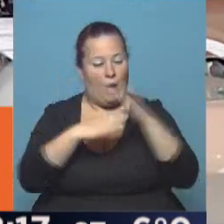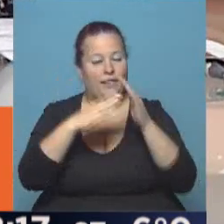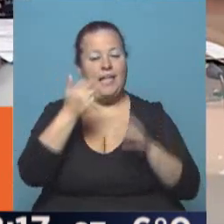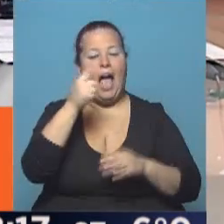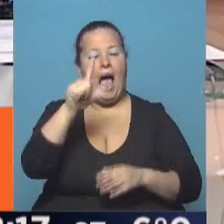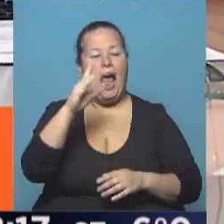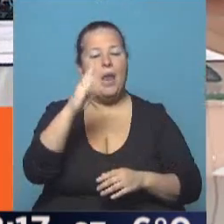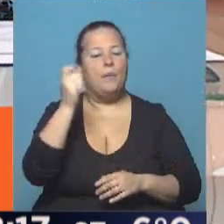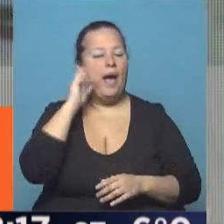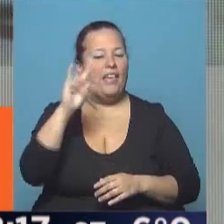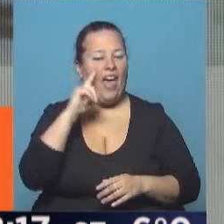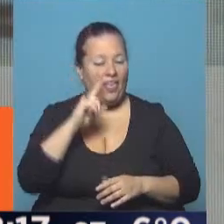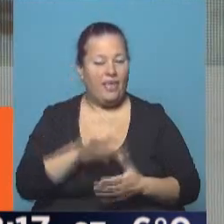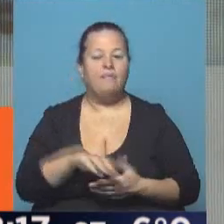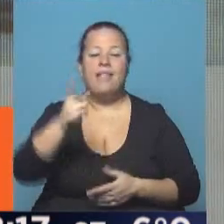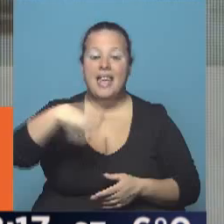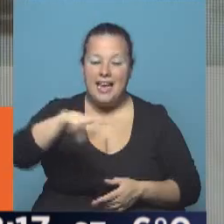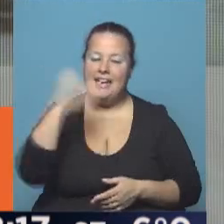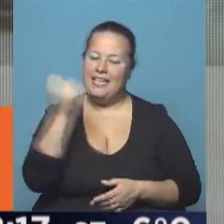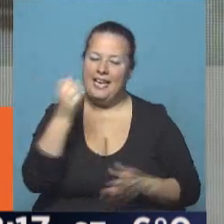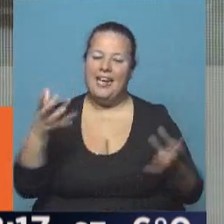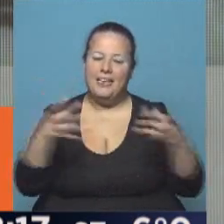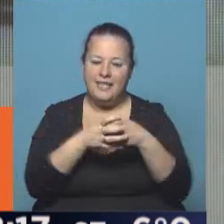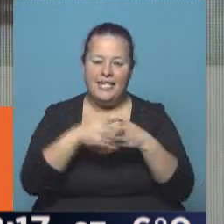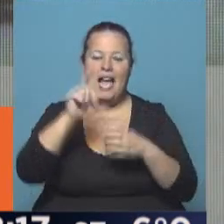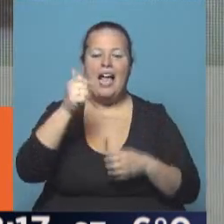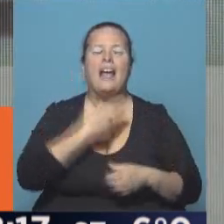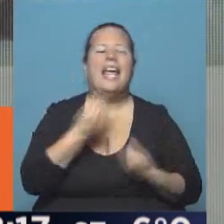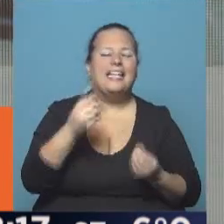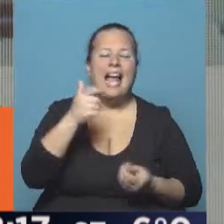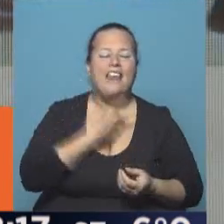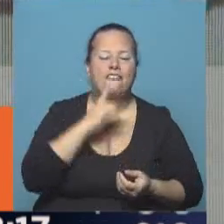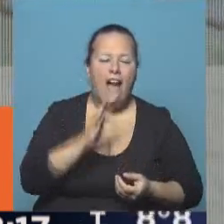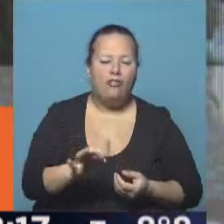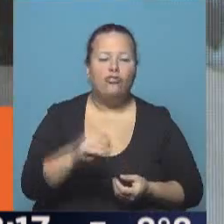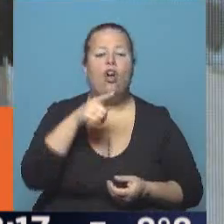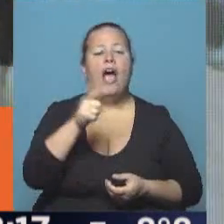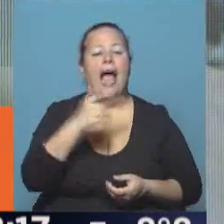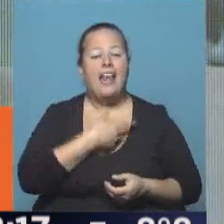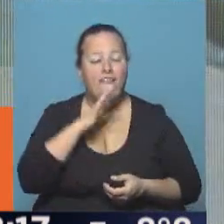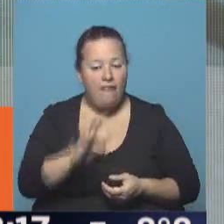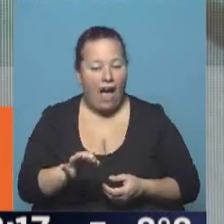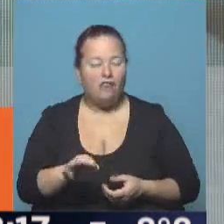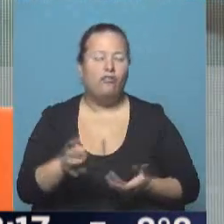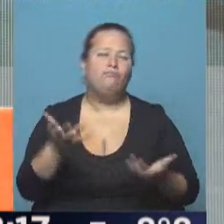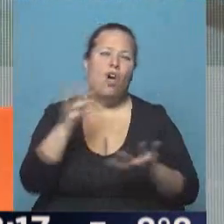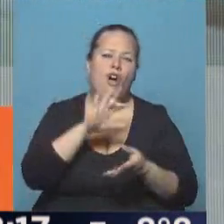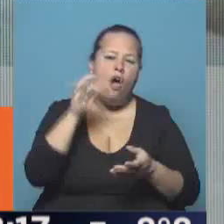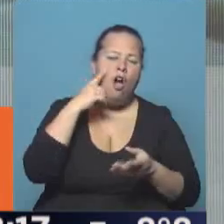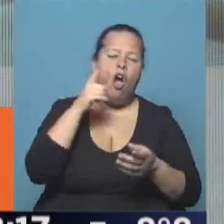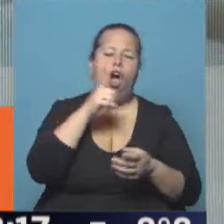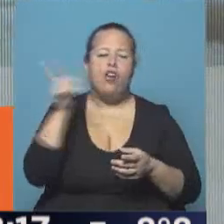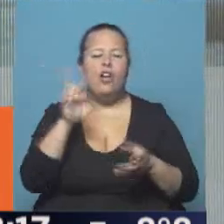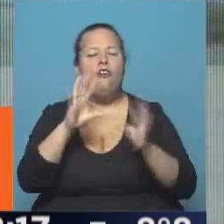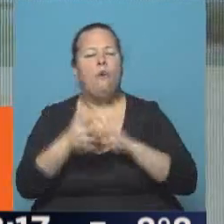al-Baghdadi, ellos quieren conformar un califato. ¿Qué es un califato? Un califato, si lo vemos un poco desde Occidente,